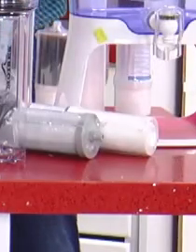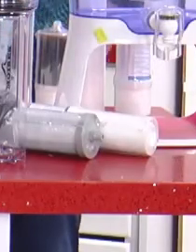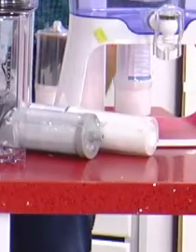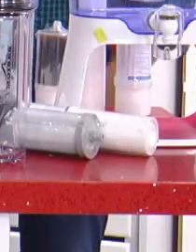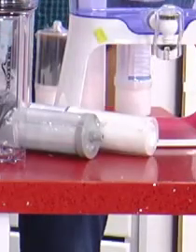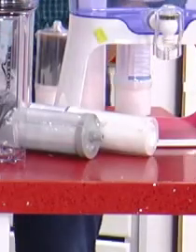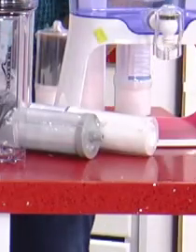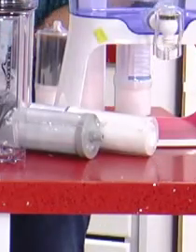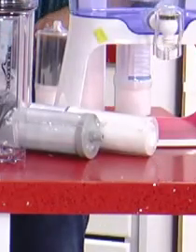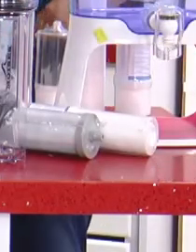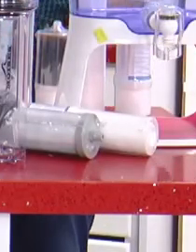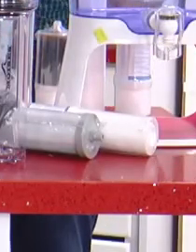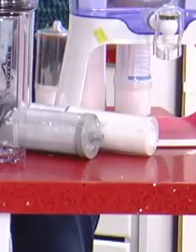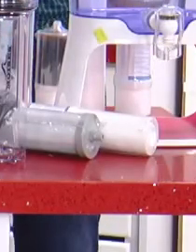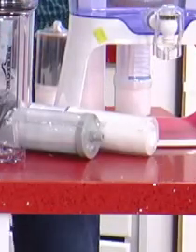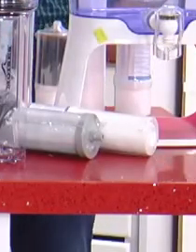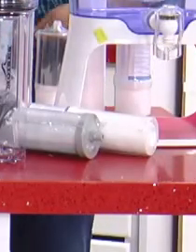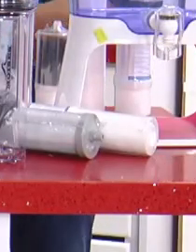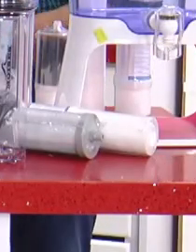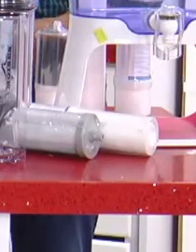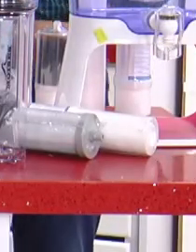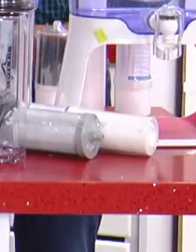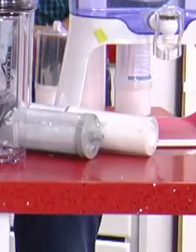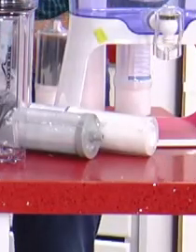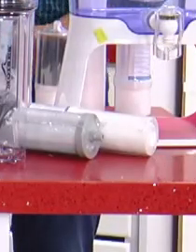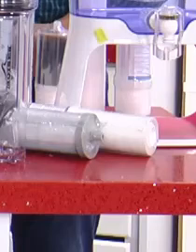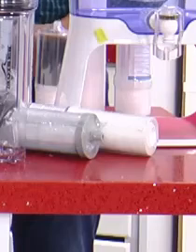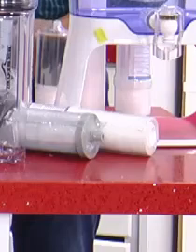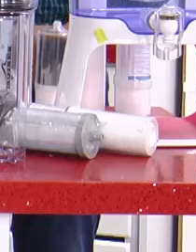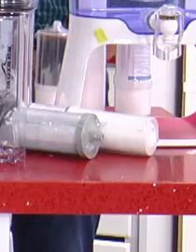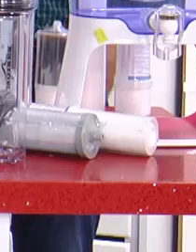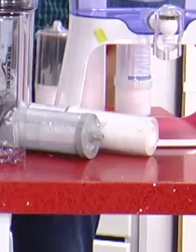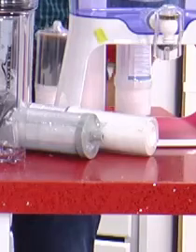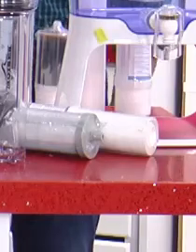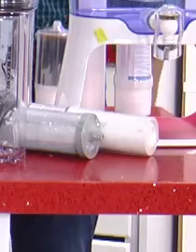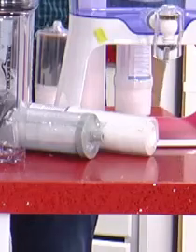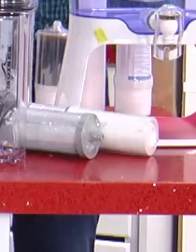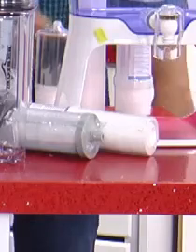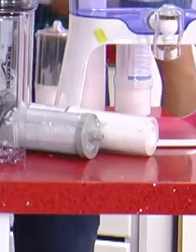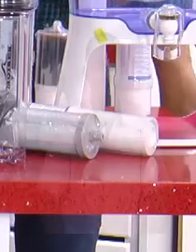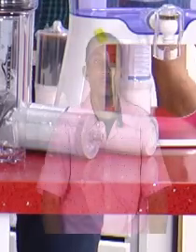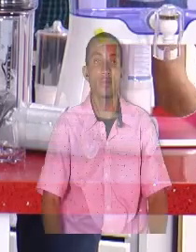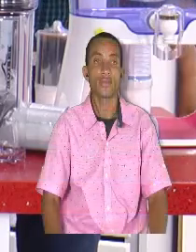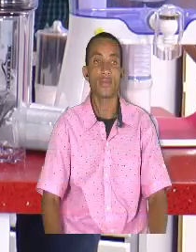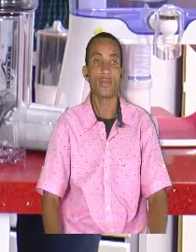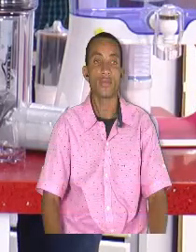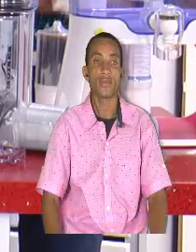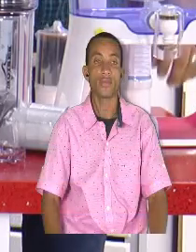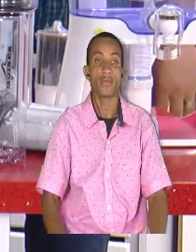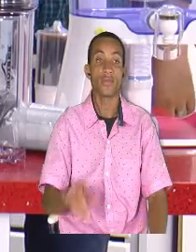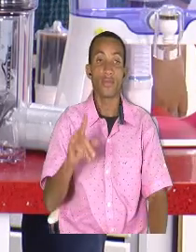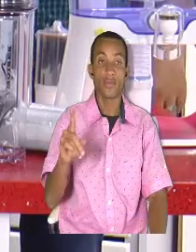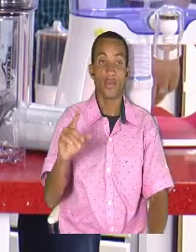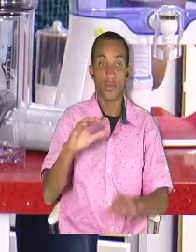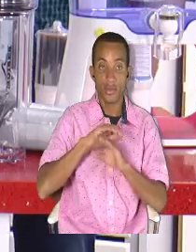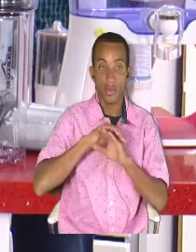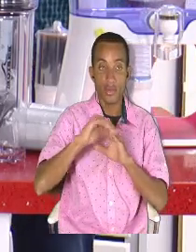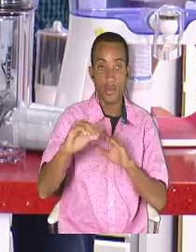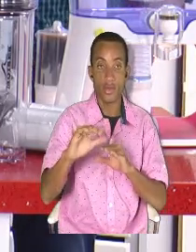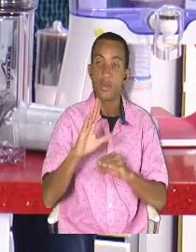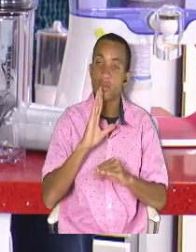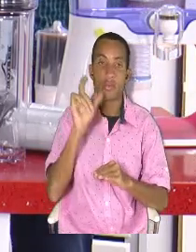Buenas, gente bonita Barranca. El día de hoy les traigo un invitado, al señor Miguel, ¿sí?, de Rústicos El Bosque. El día de hoy él nos va a venir a mostrar